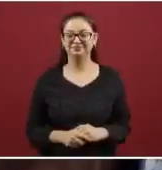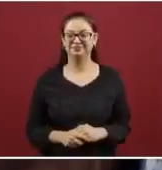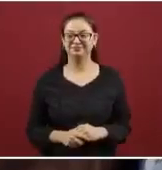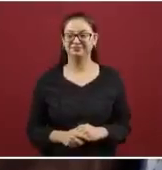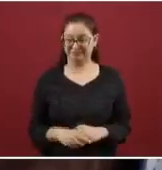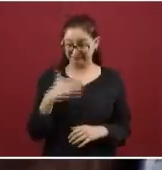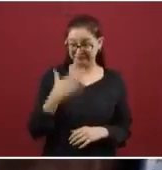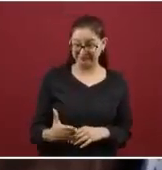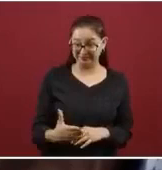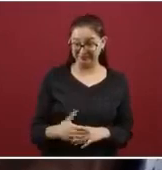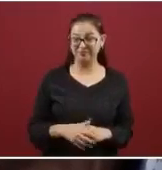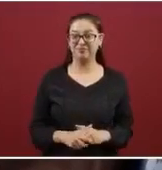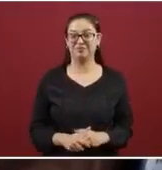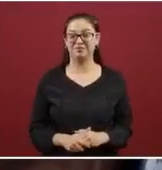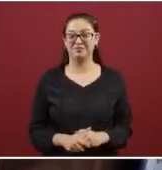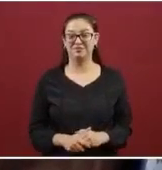¿Está bien?